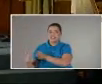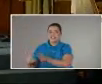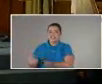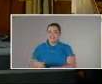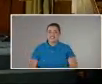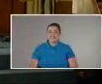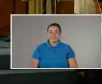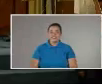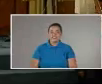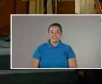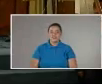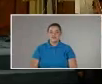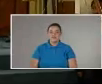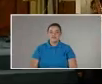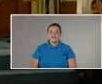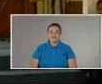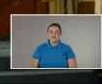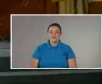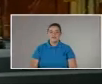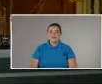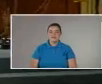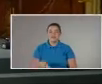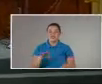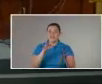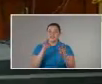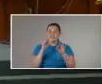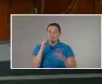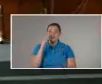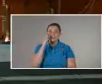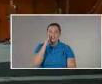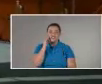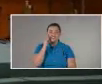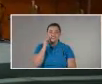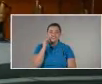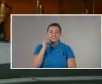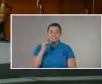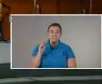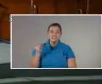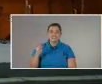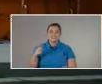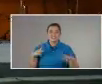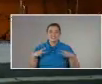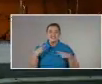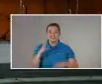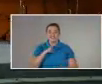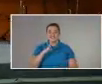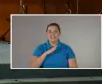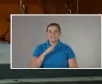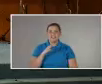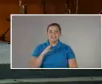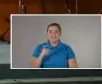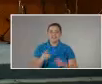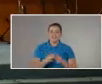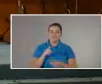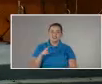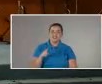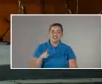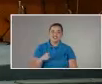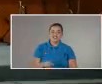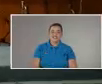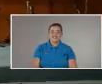a ver, ¿qué? Alguna experiencia que haya tenido con él, porque es fácil de reírse de los otros, ¿no? Es más difícil reírse de uno